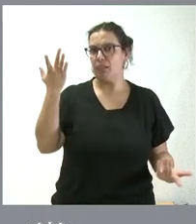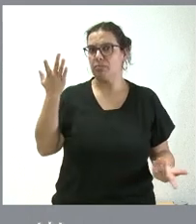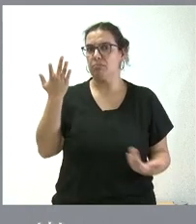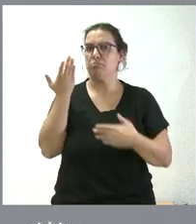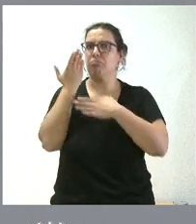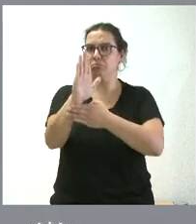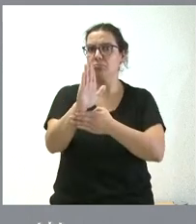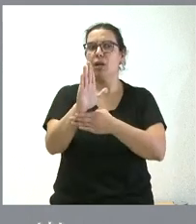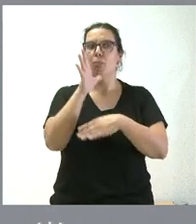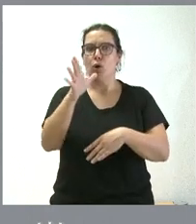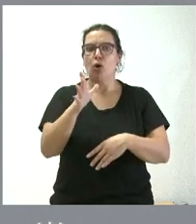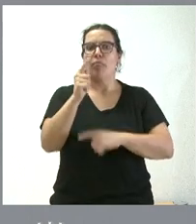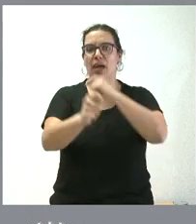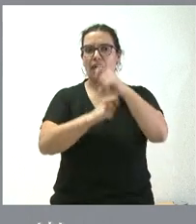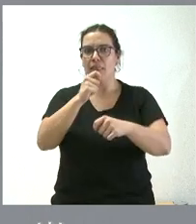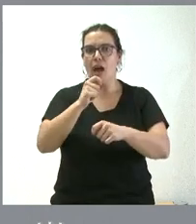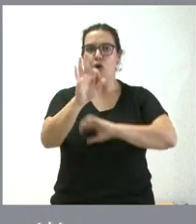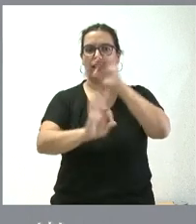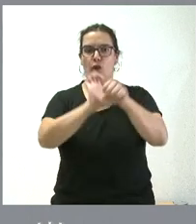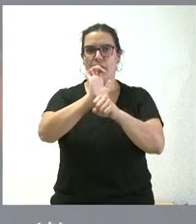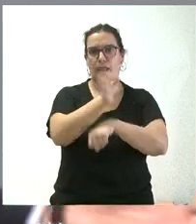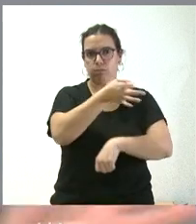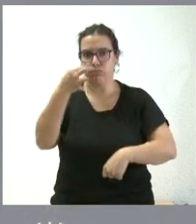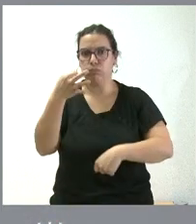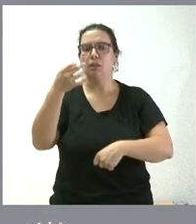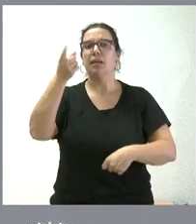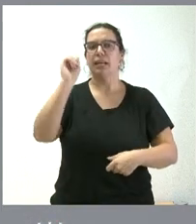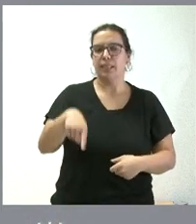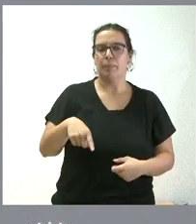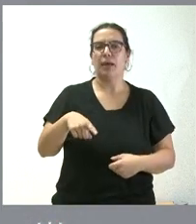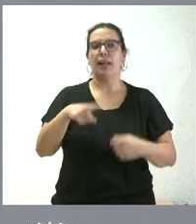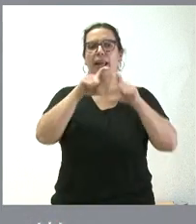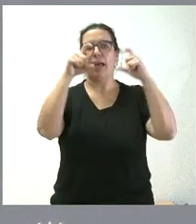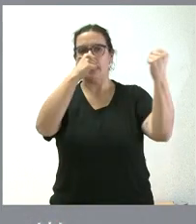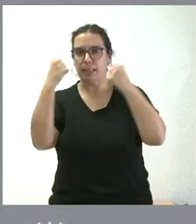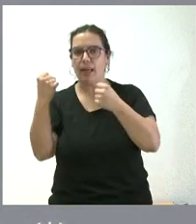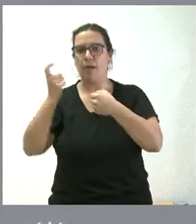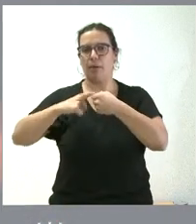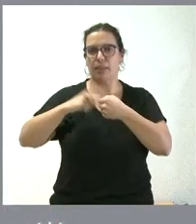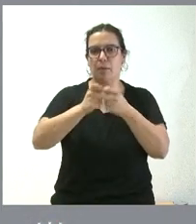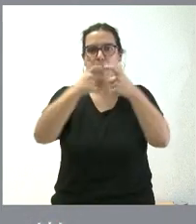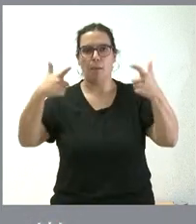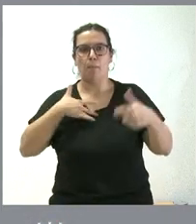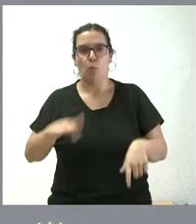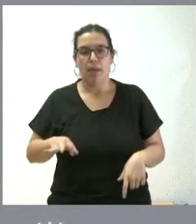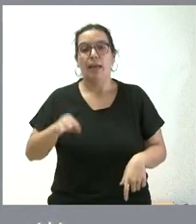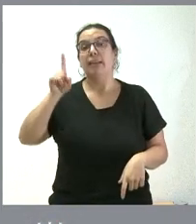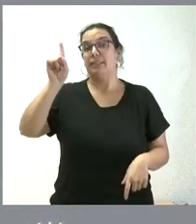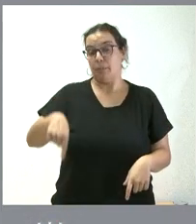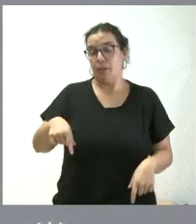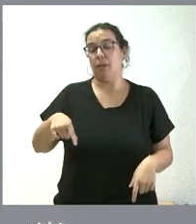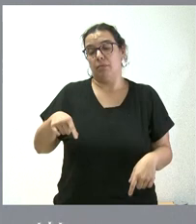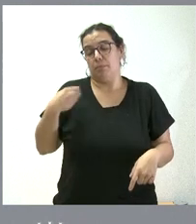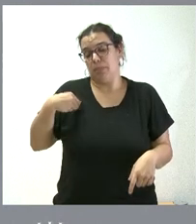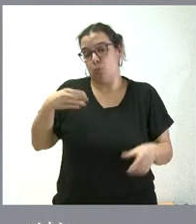creo que favorece la eficacia del organismo creo que favorece la participación de más entidades en el mismo y también y esto se lo podrán comentar